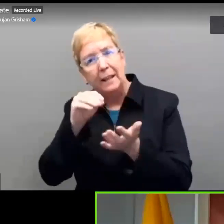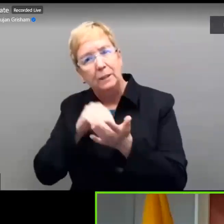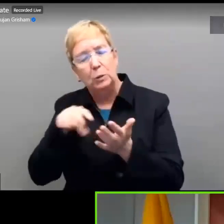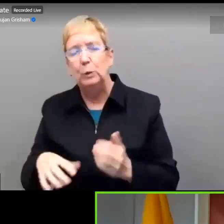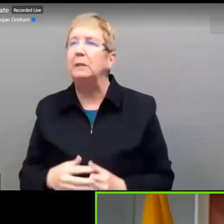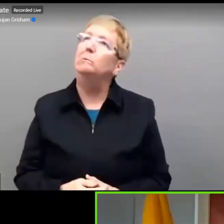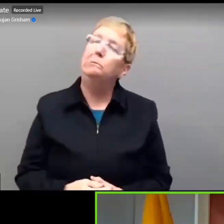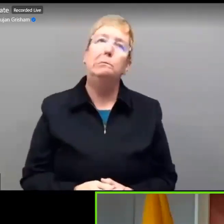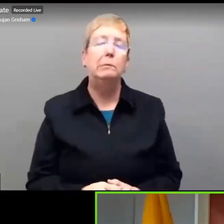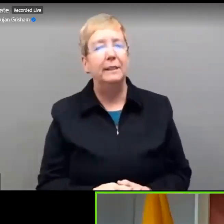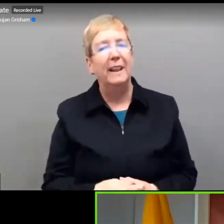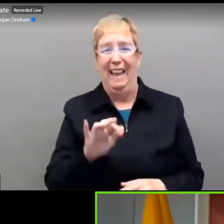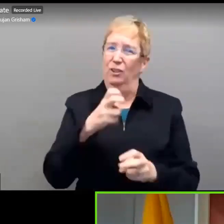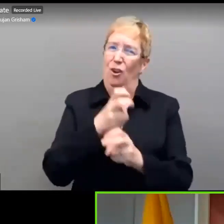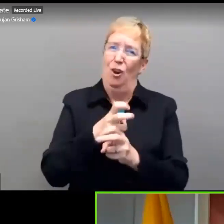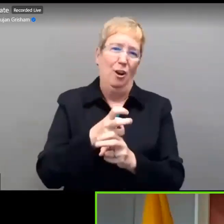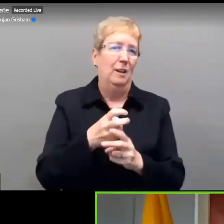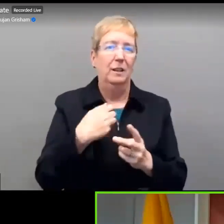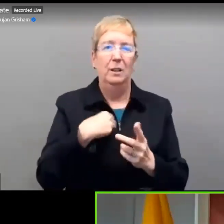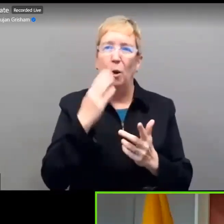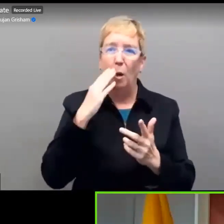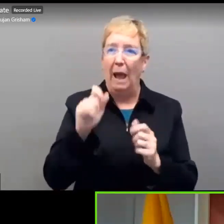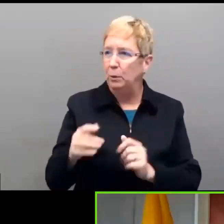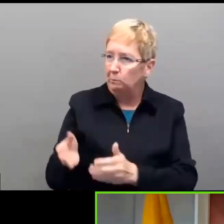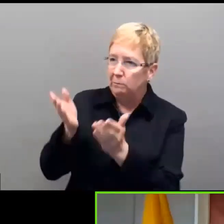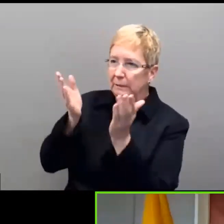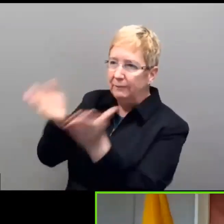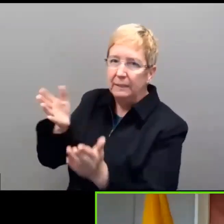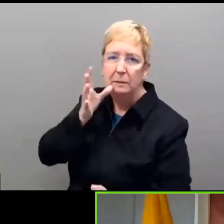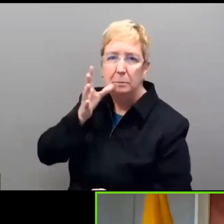estado que lo ha hecho. Es un tema muy complicado